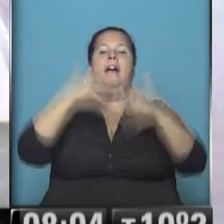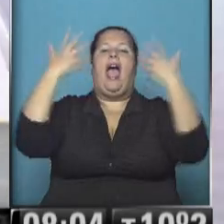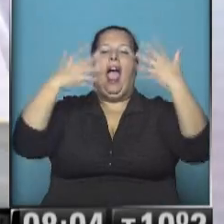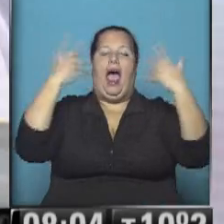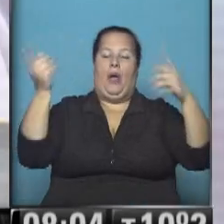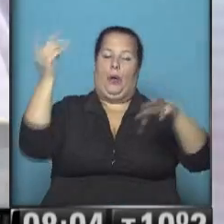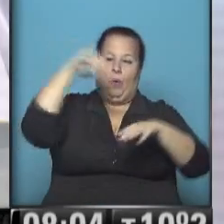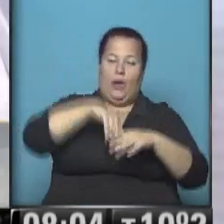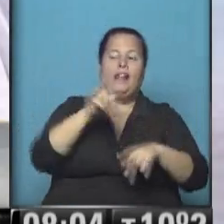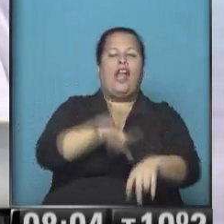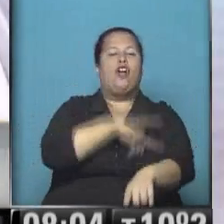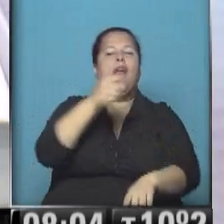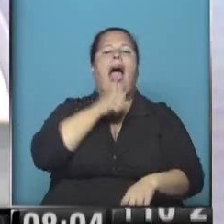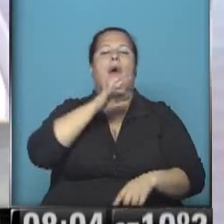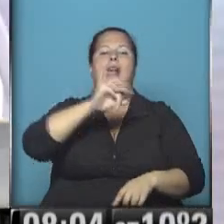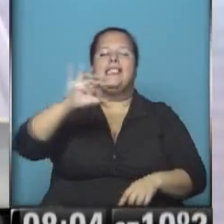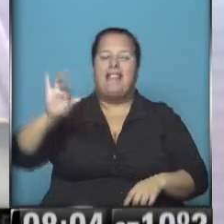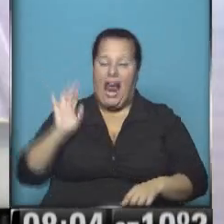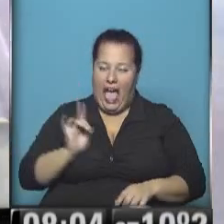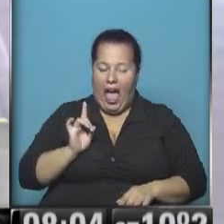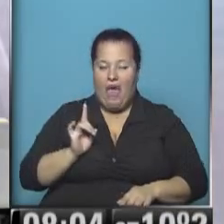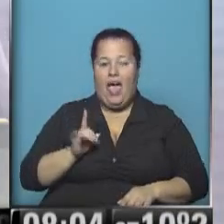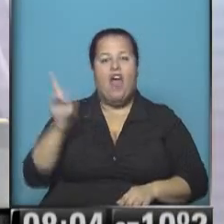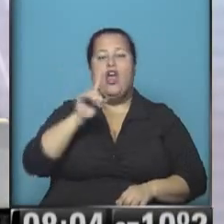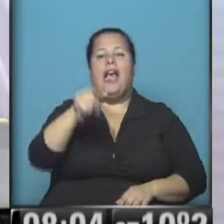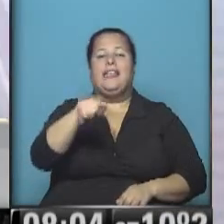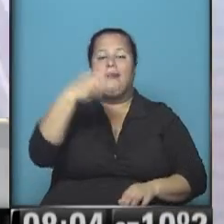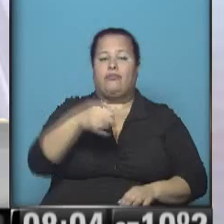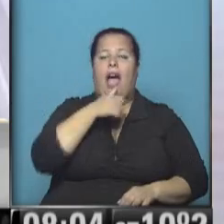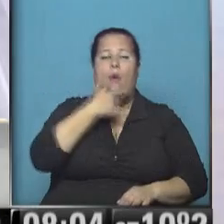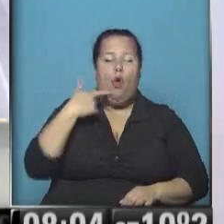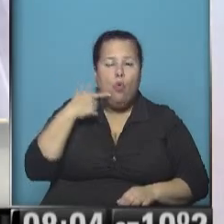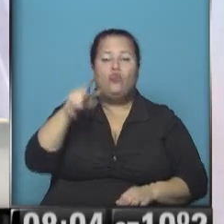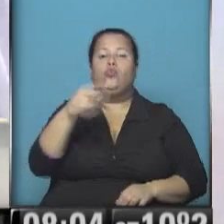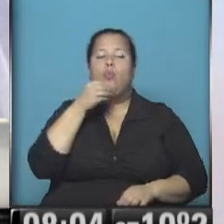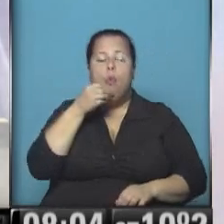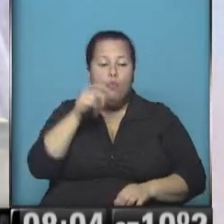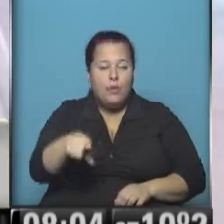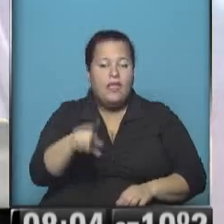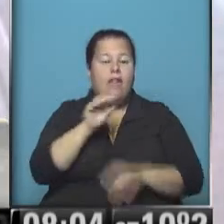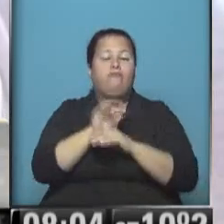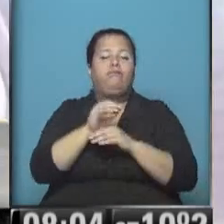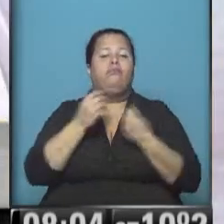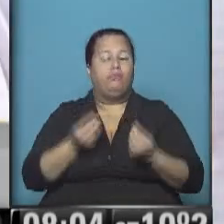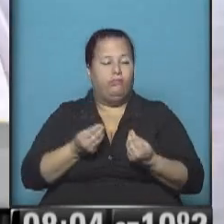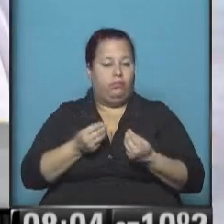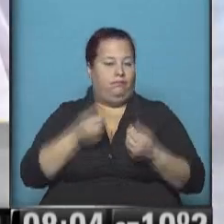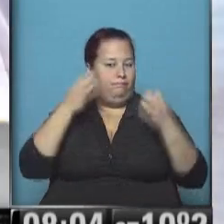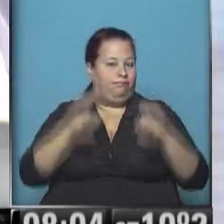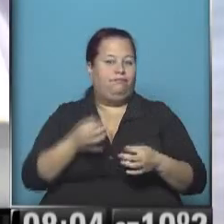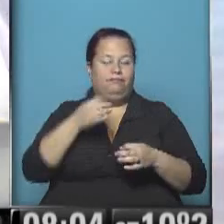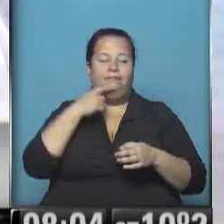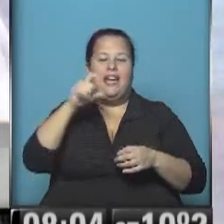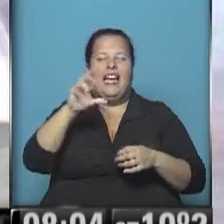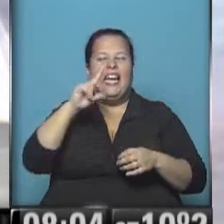está adaptada al agua salada y no al agua dulce y su alimentación su alimento que es particularmente el